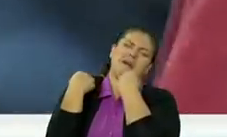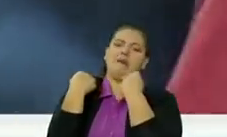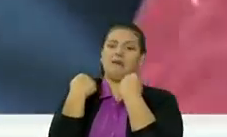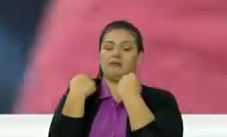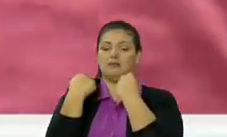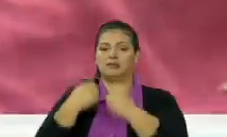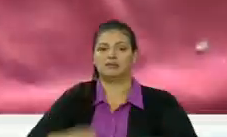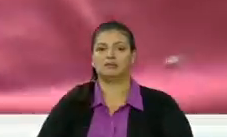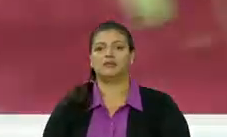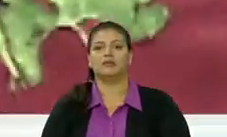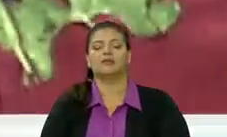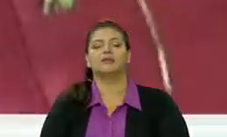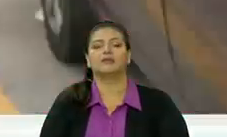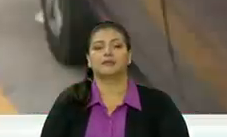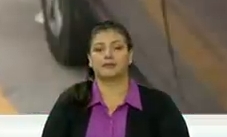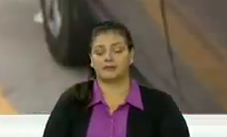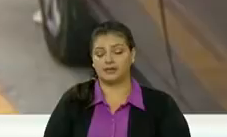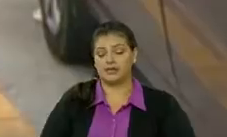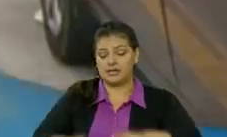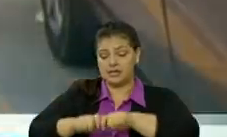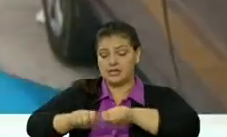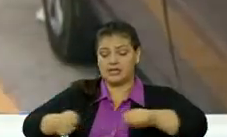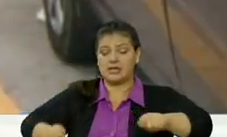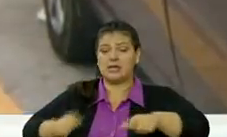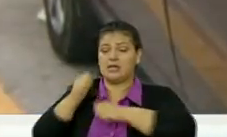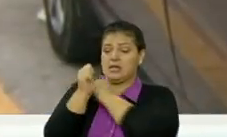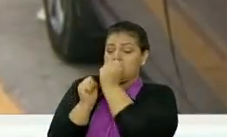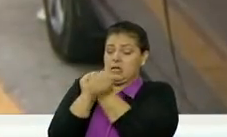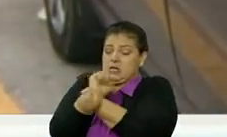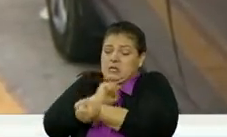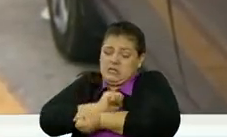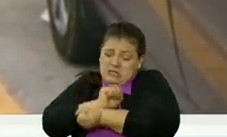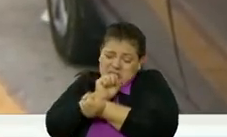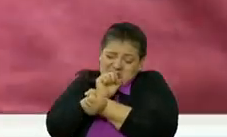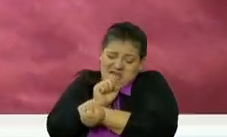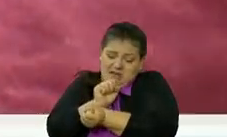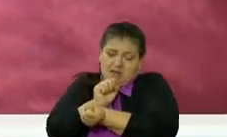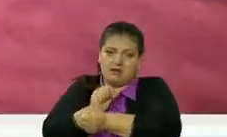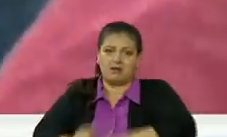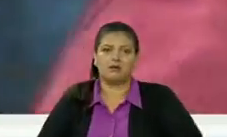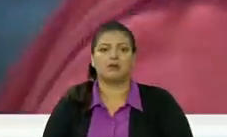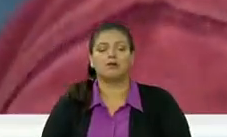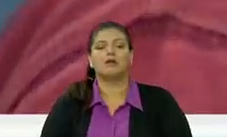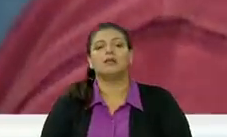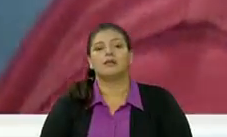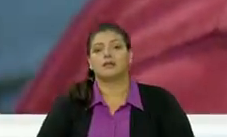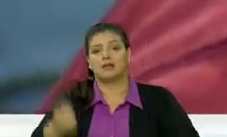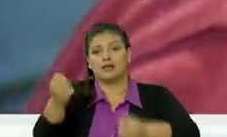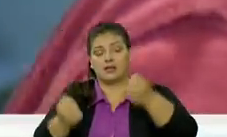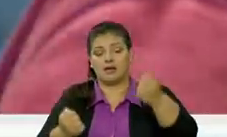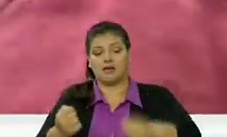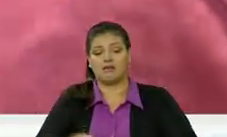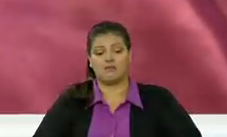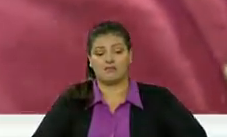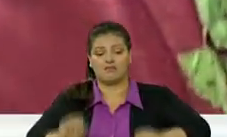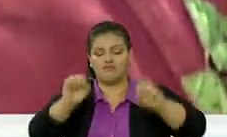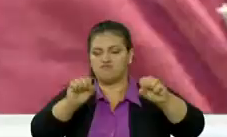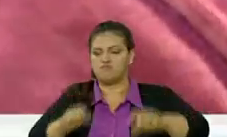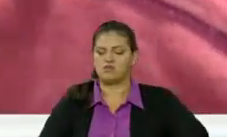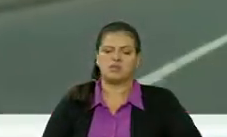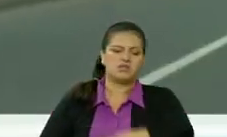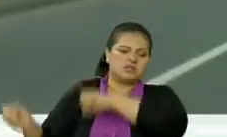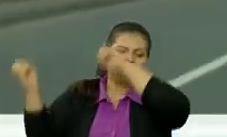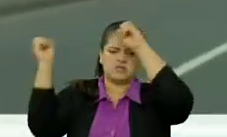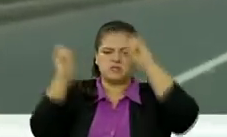los mismos cordones que el señor tenía, lo pusieron a la parte posterior del vehículo. Tenía unas hematomas a la altura del pómulo